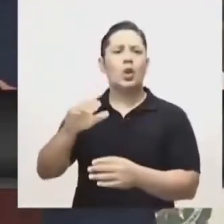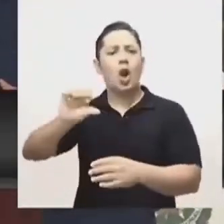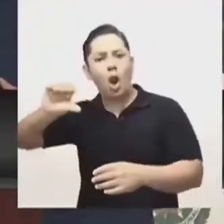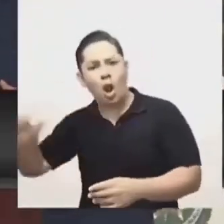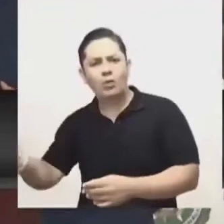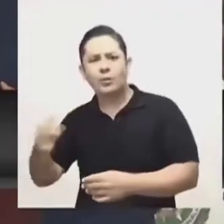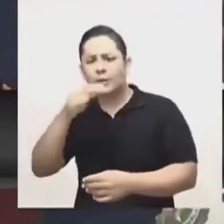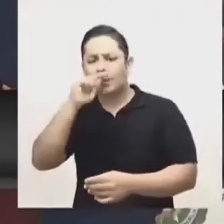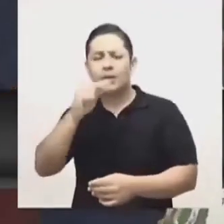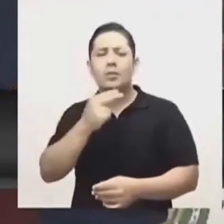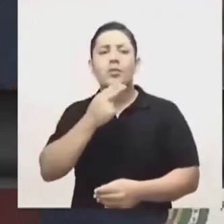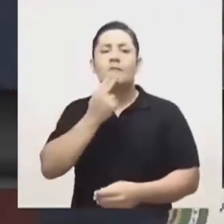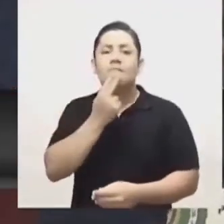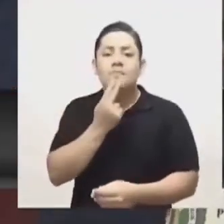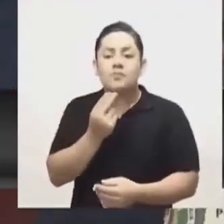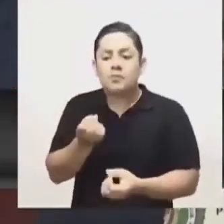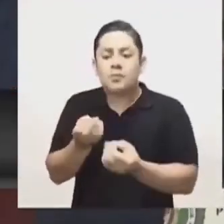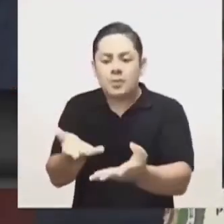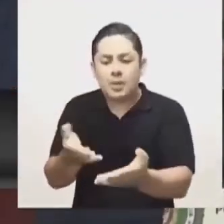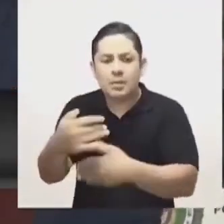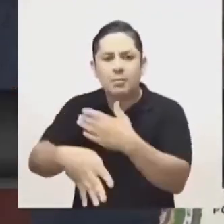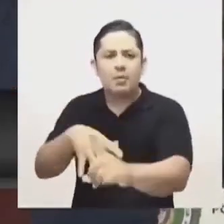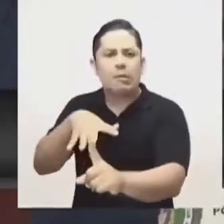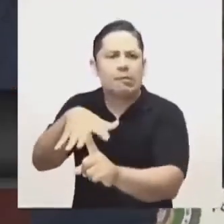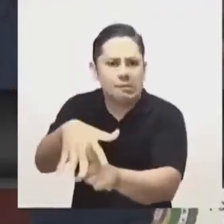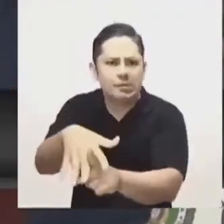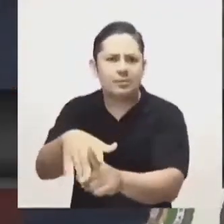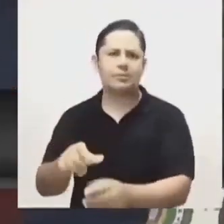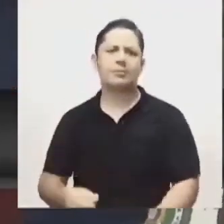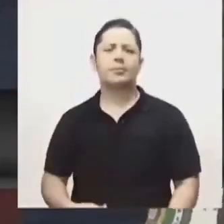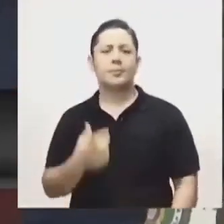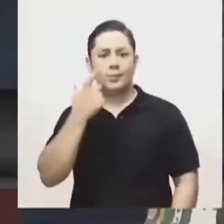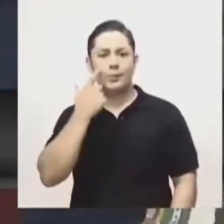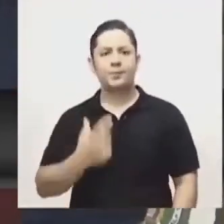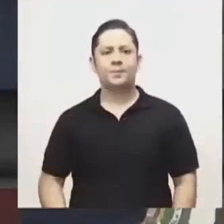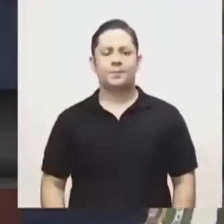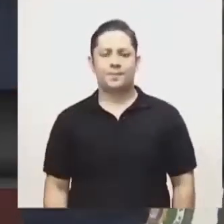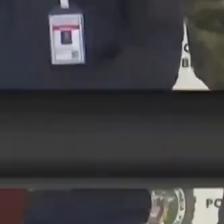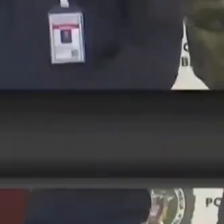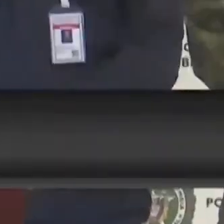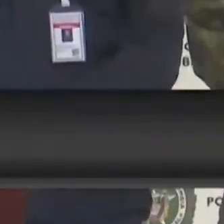otros sitios han dado dulces con elementos peligrosos y nocivos para la salud del menor.